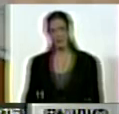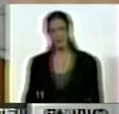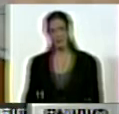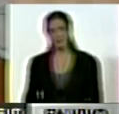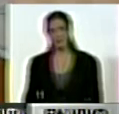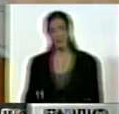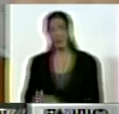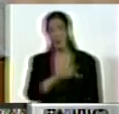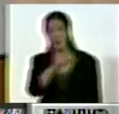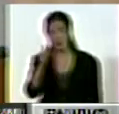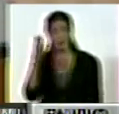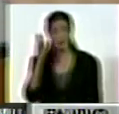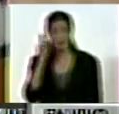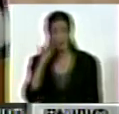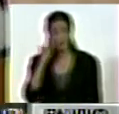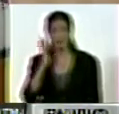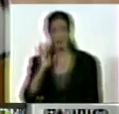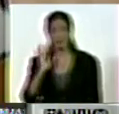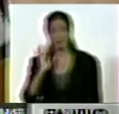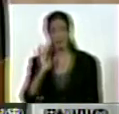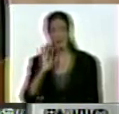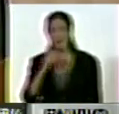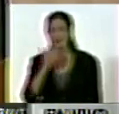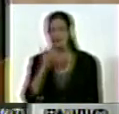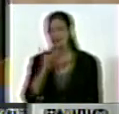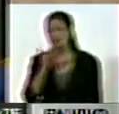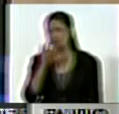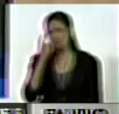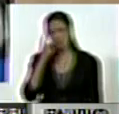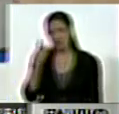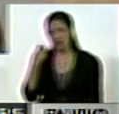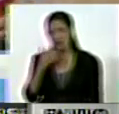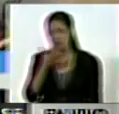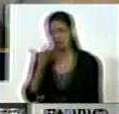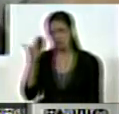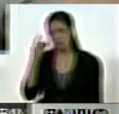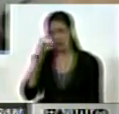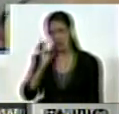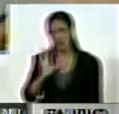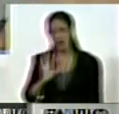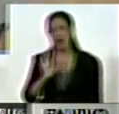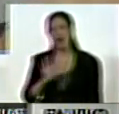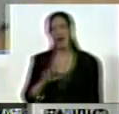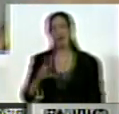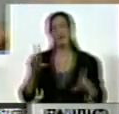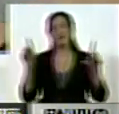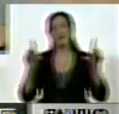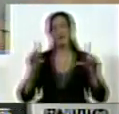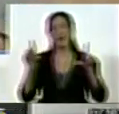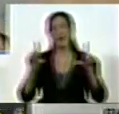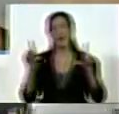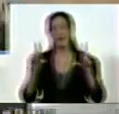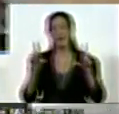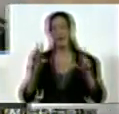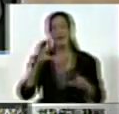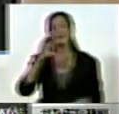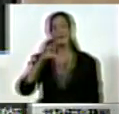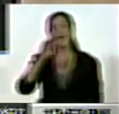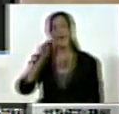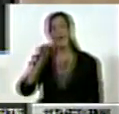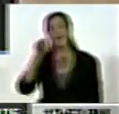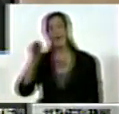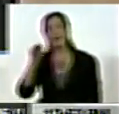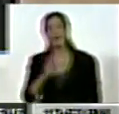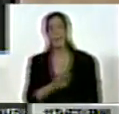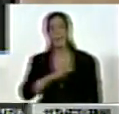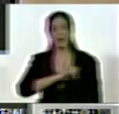Como ustedes bien saben, hace apenas unos días, la cadena de televisión CNN en